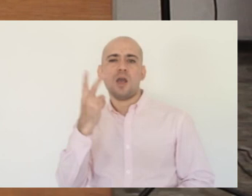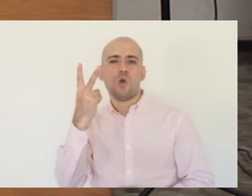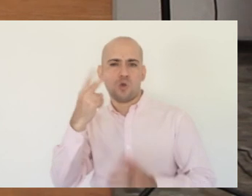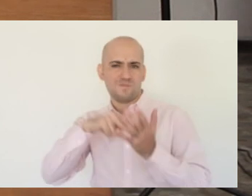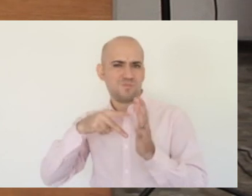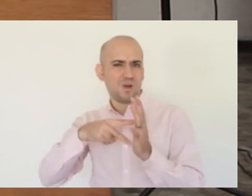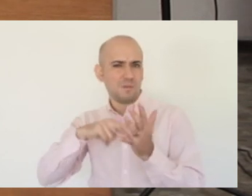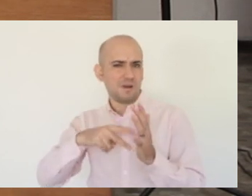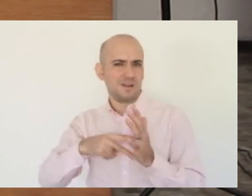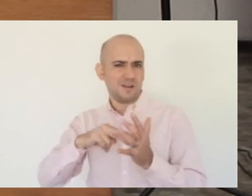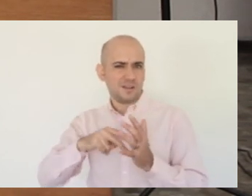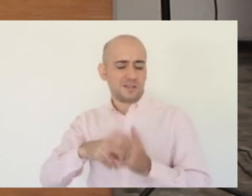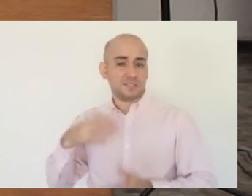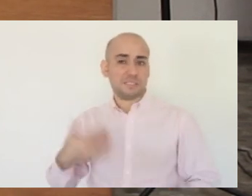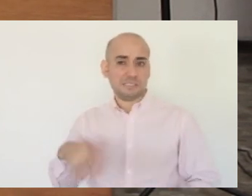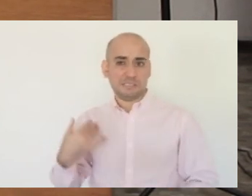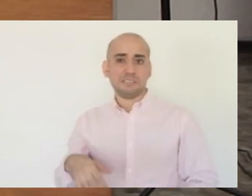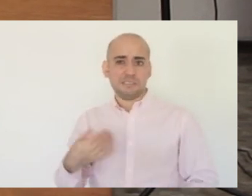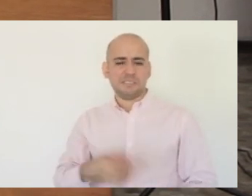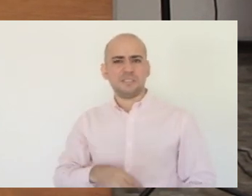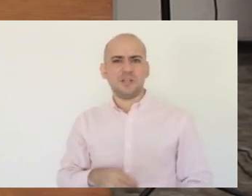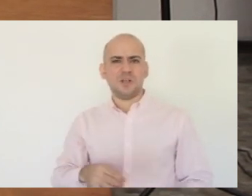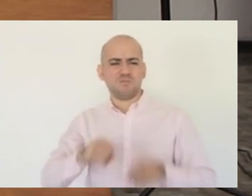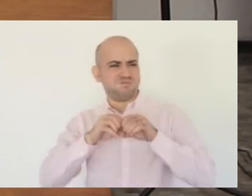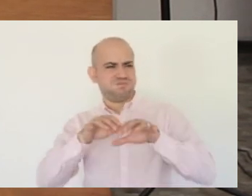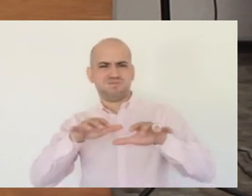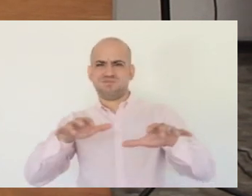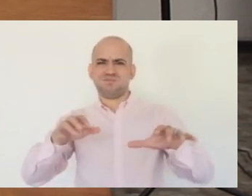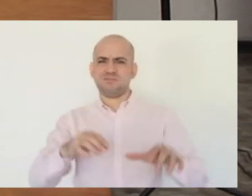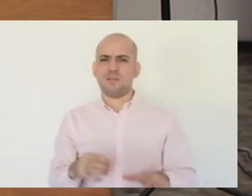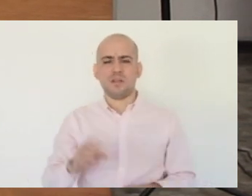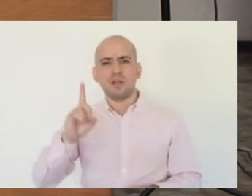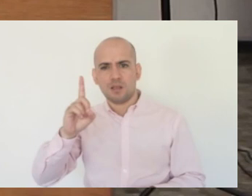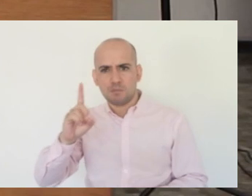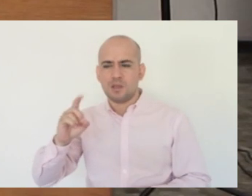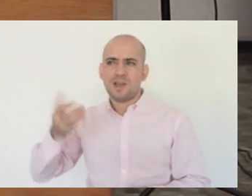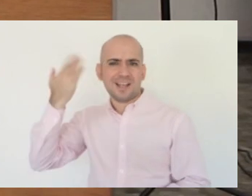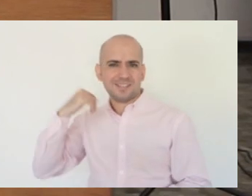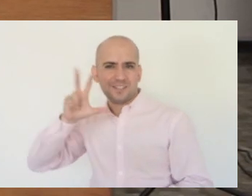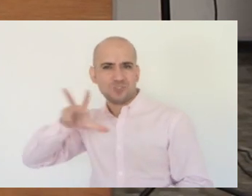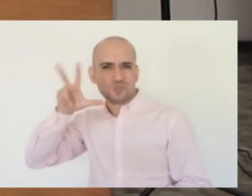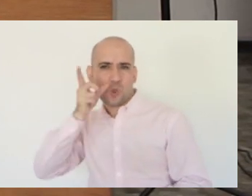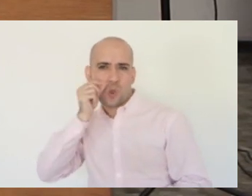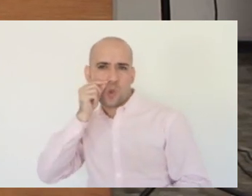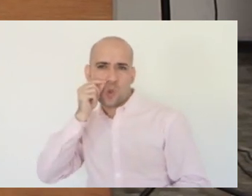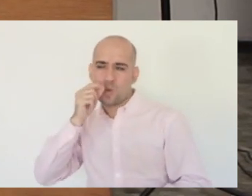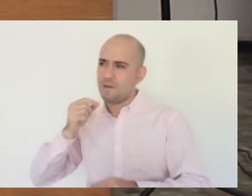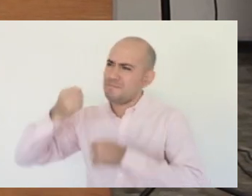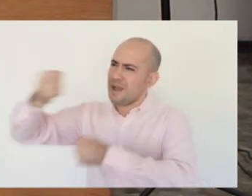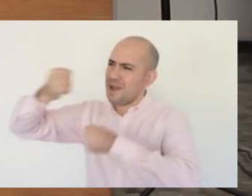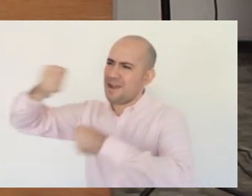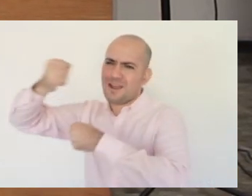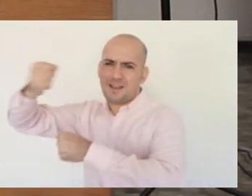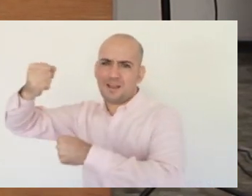diligencias han sido sombras ominosas que se han proyectado sobre la nación durante este año, la pandemia y el